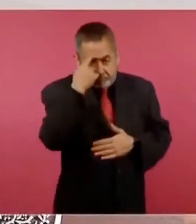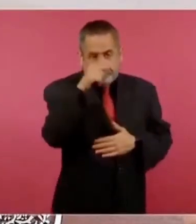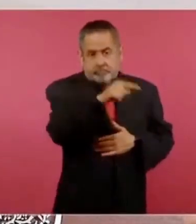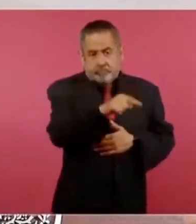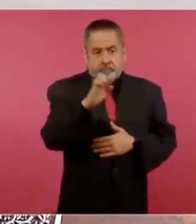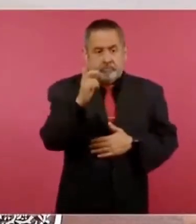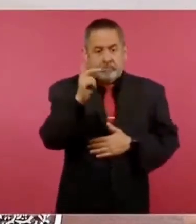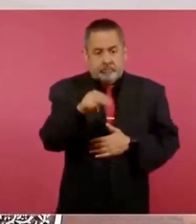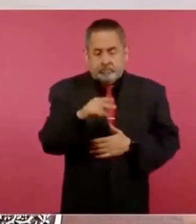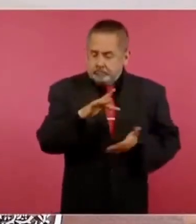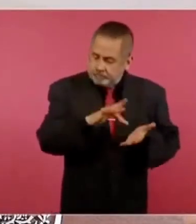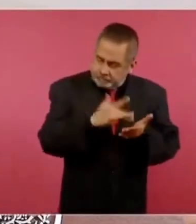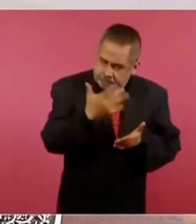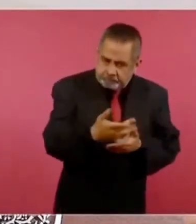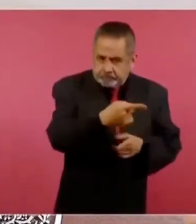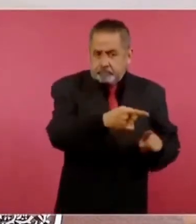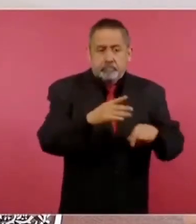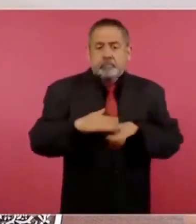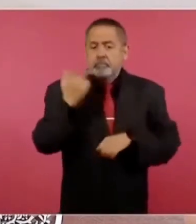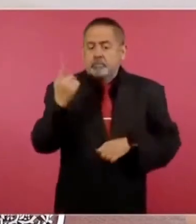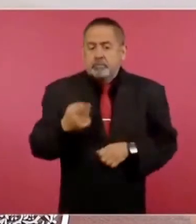que, a diferencia